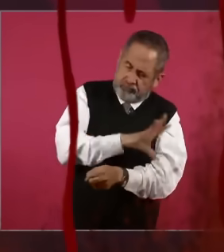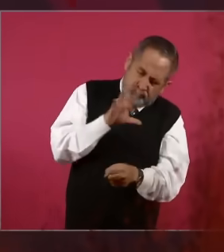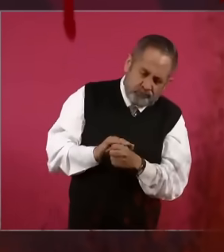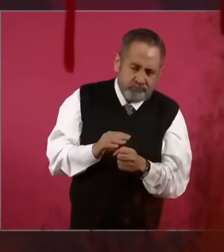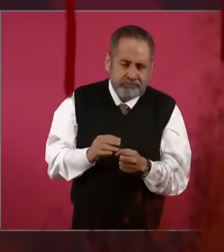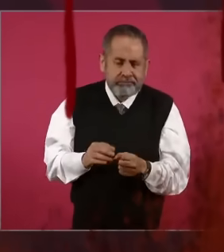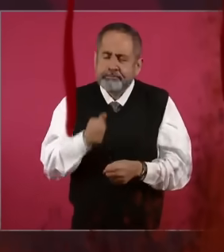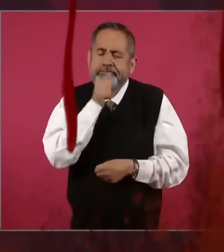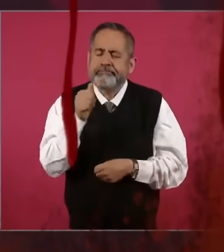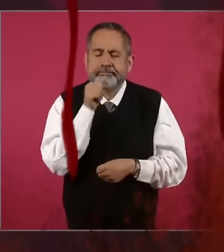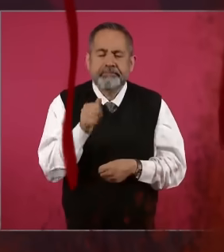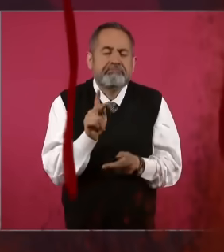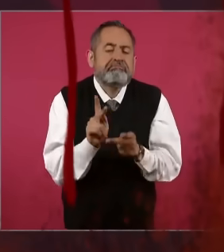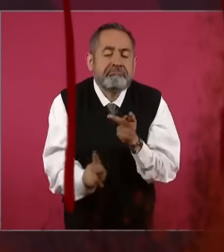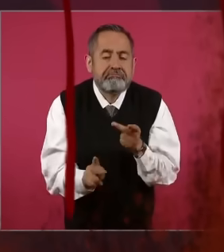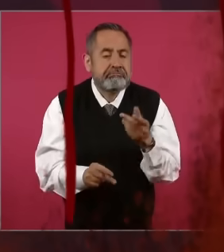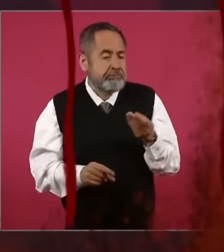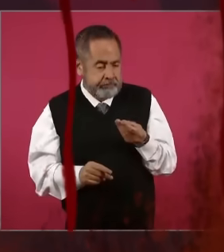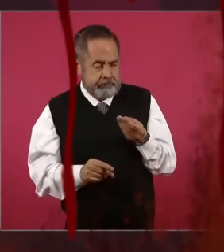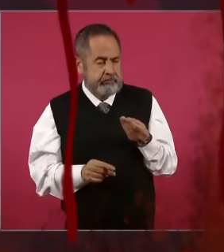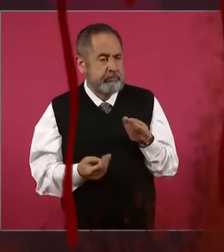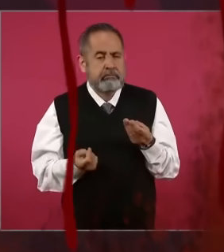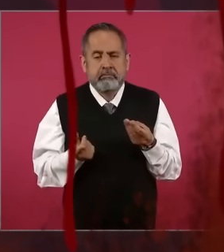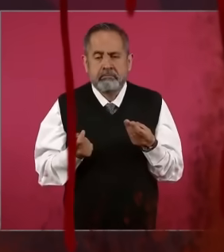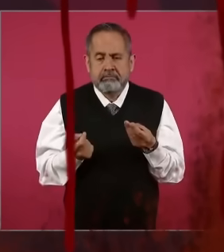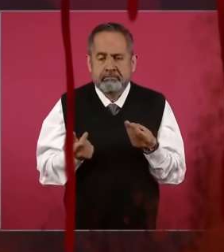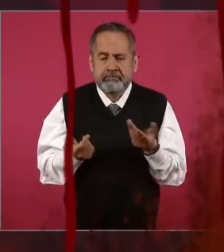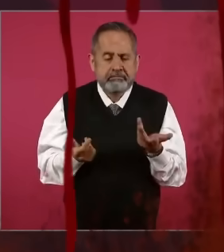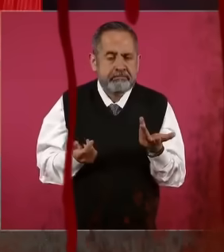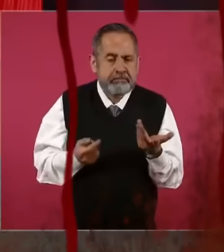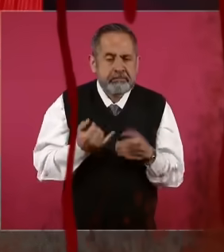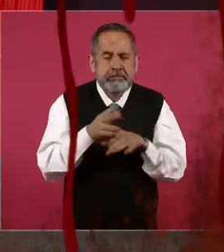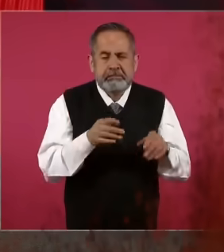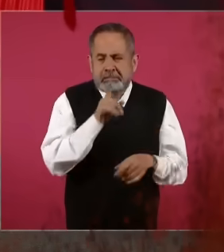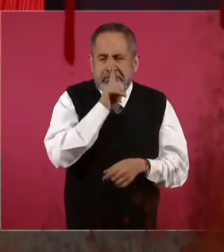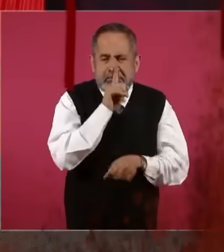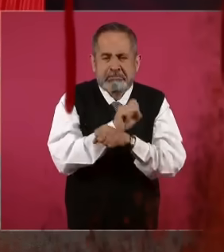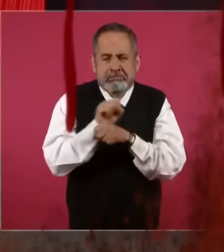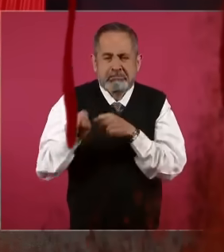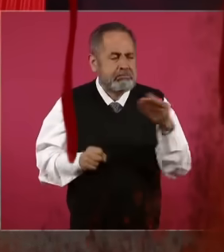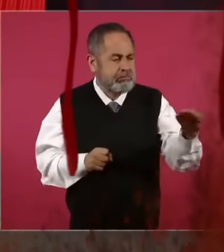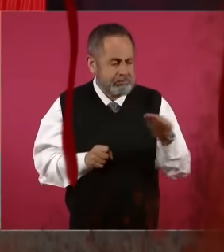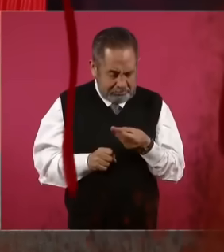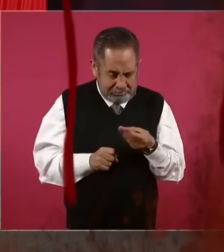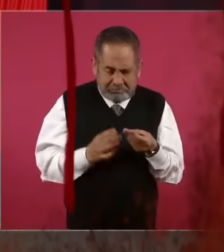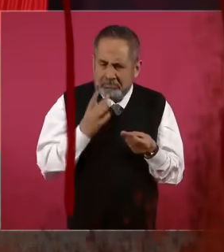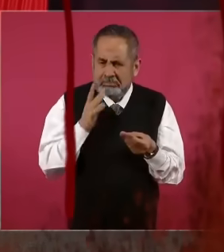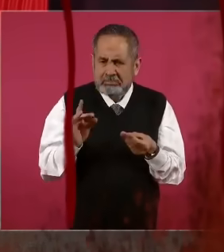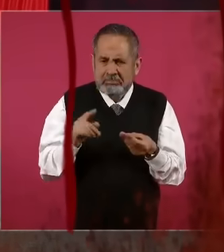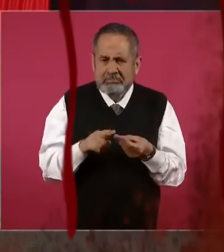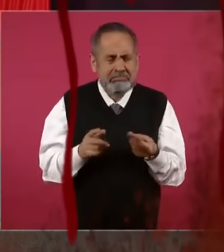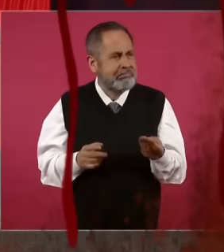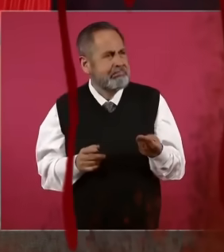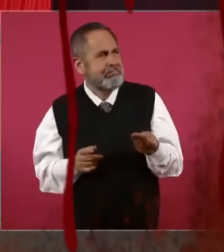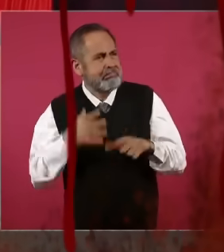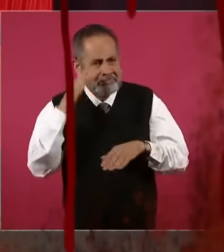Y pues lógico, López dice que no saben, que no le han dado la información. Yo les dije desde